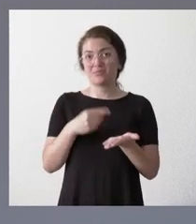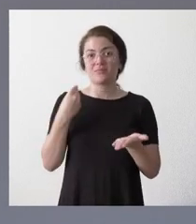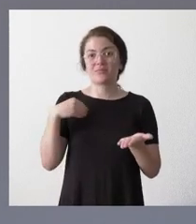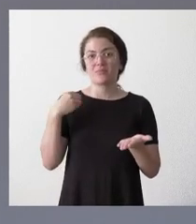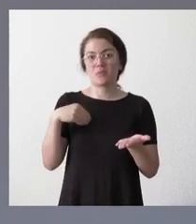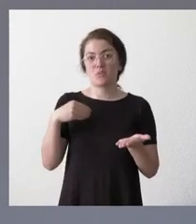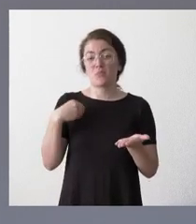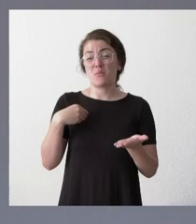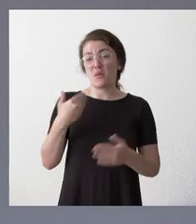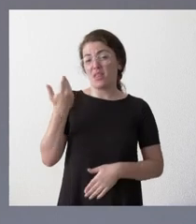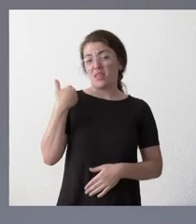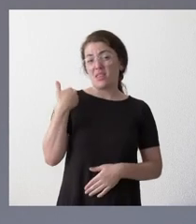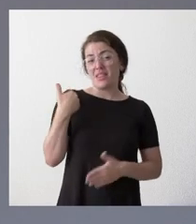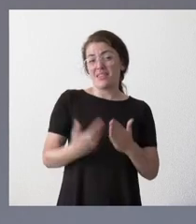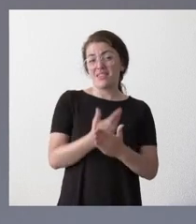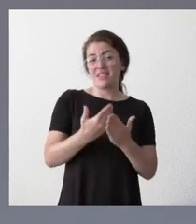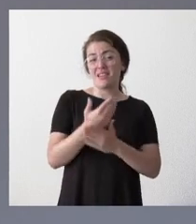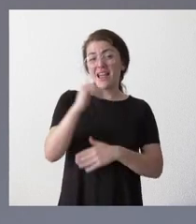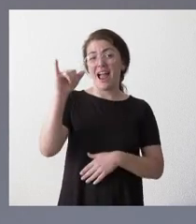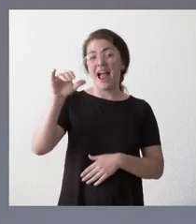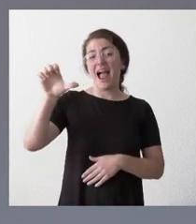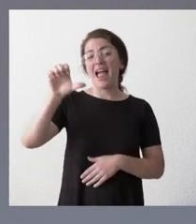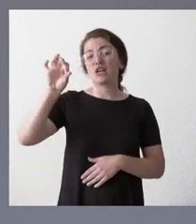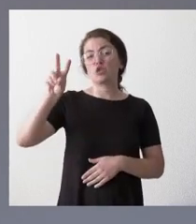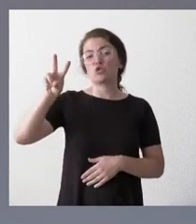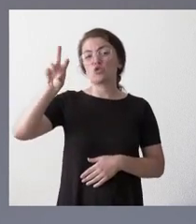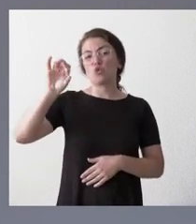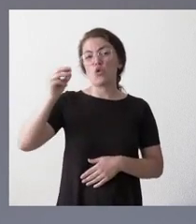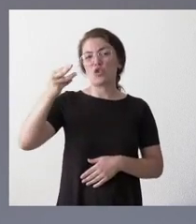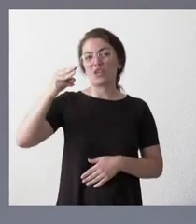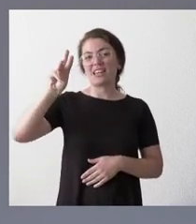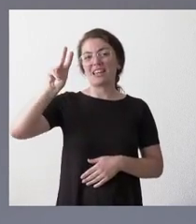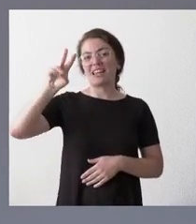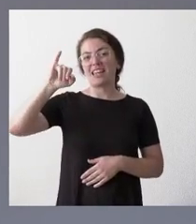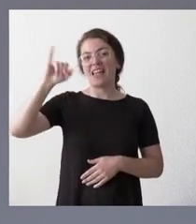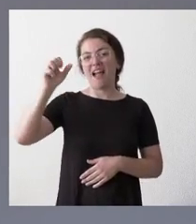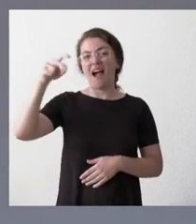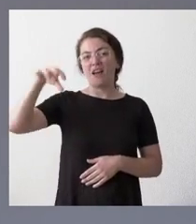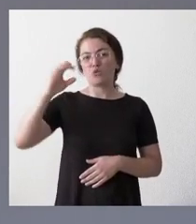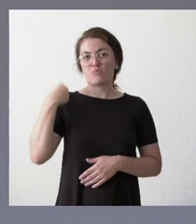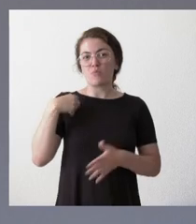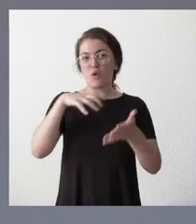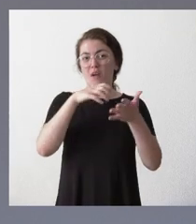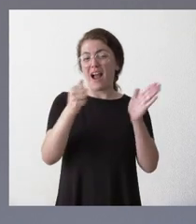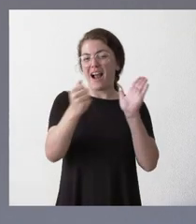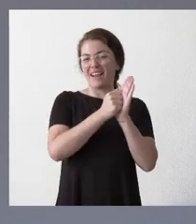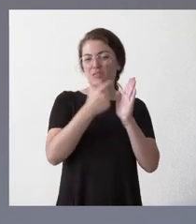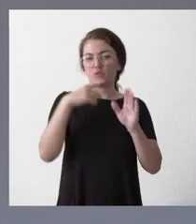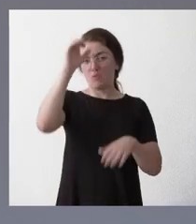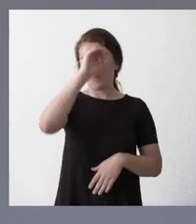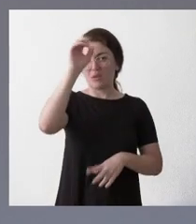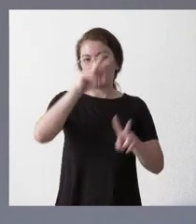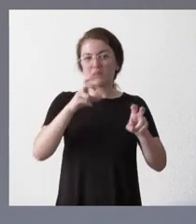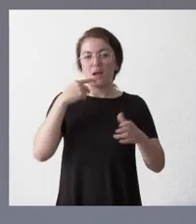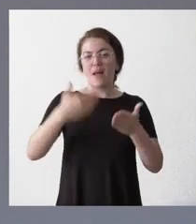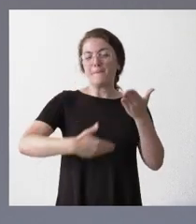hace unos días Jesús Quijano ponía de manifiesto en un artículo de opinión en el Diario de Burgos, que decía: algo